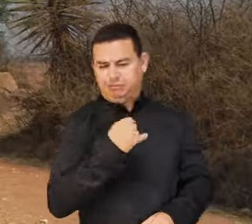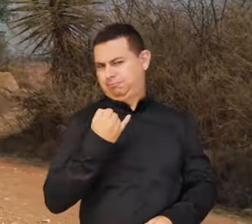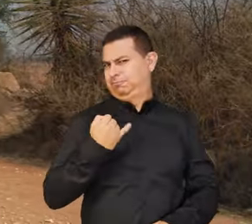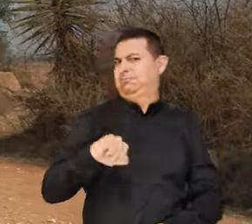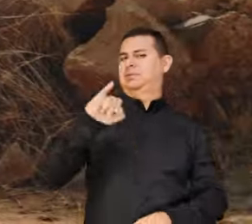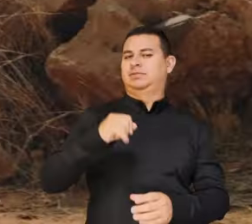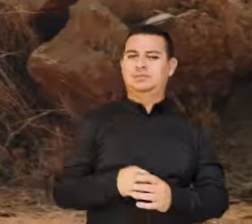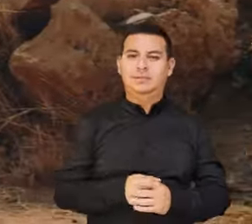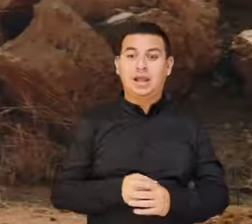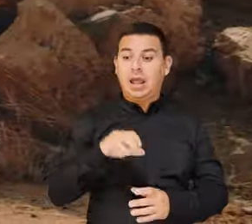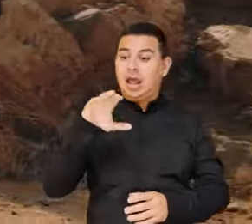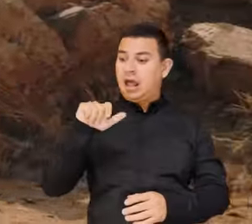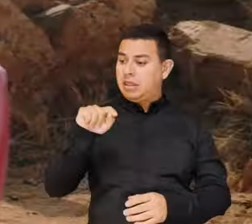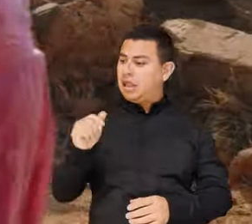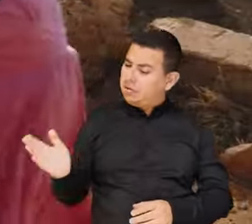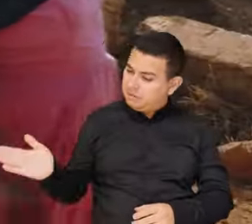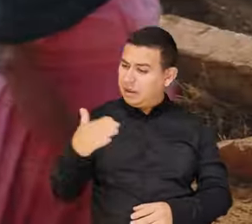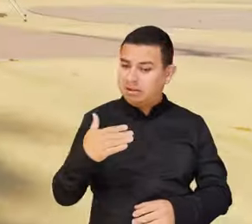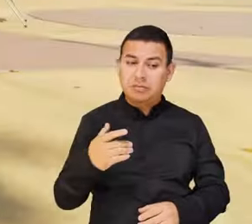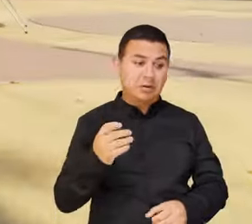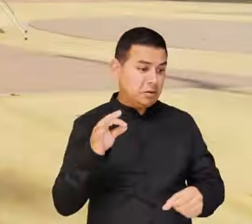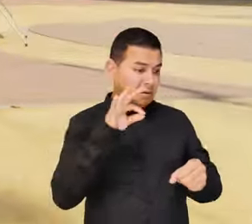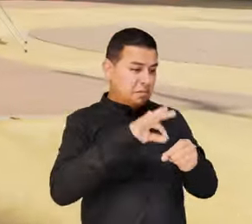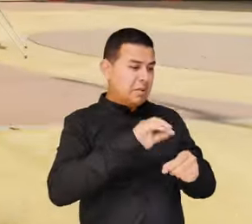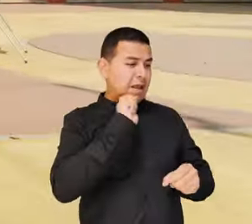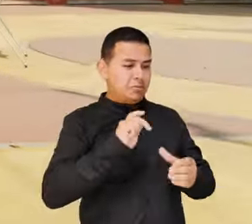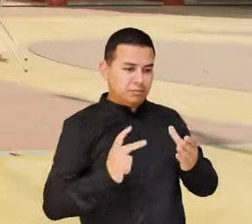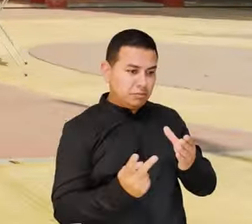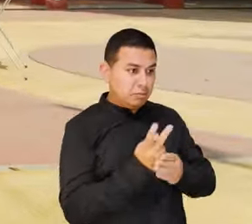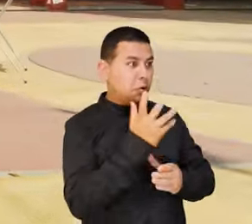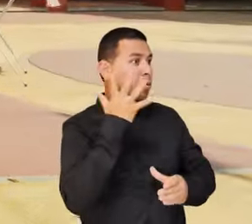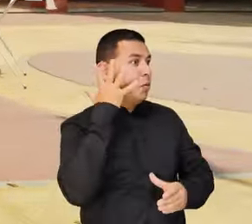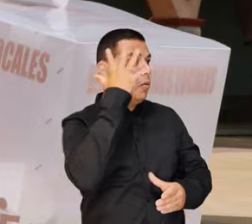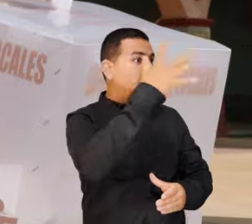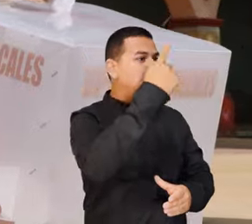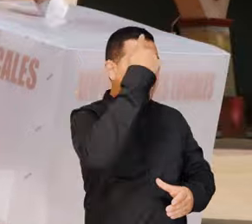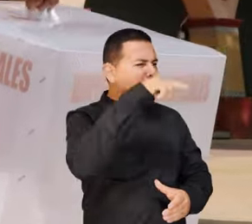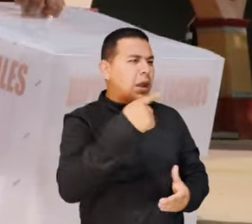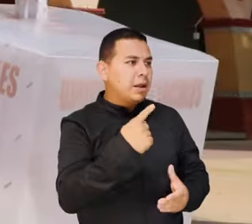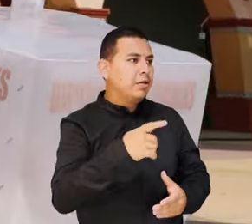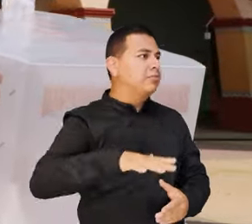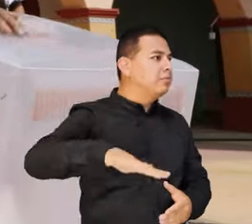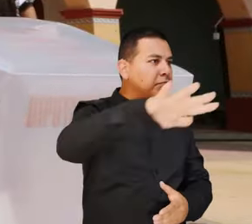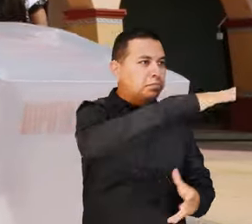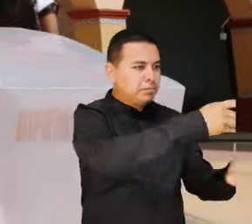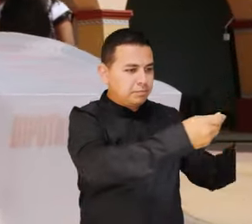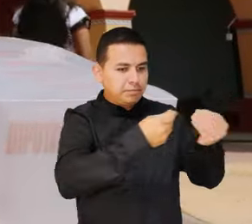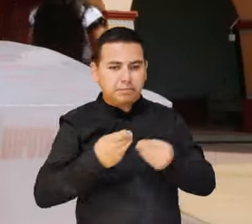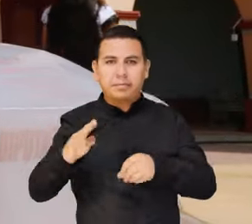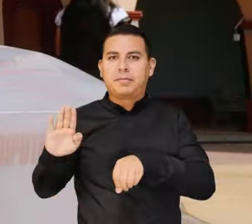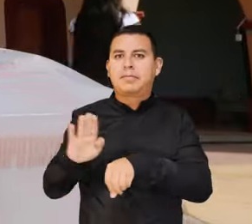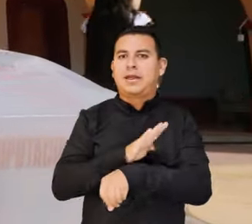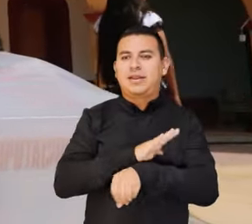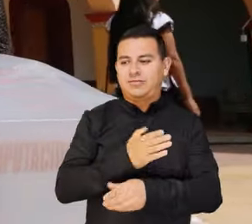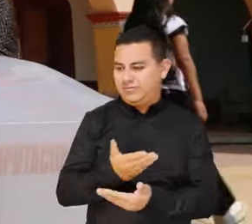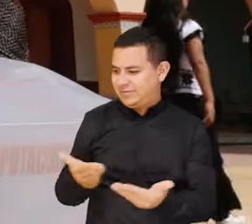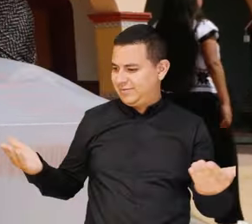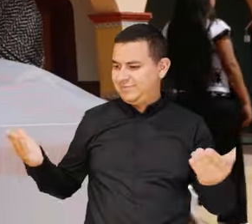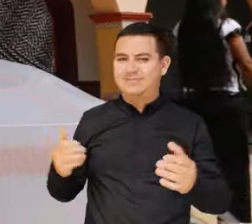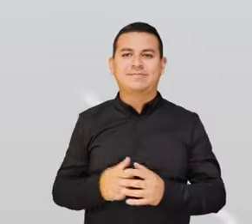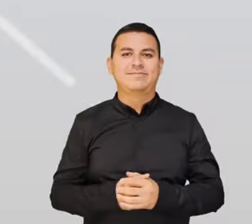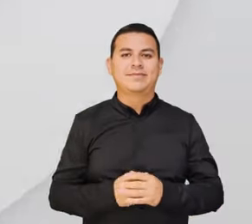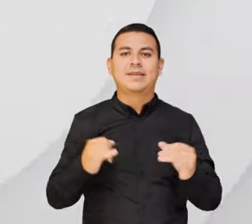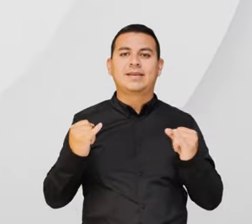voto. Vámonos, Cata. Este día se siembra. Y la cosecha que venga es para todas y